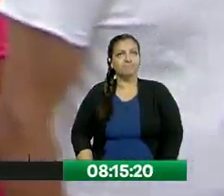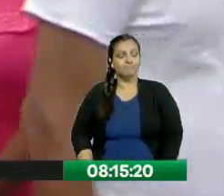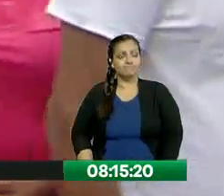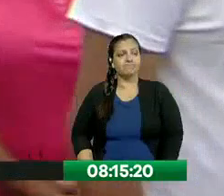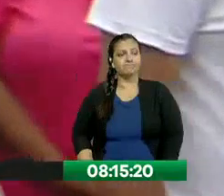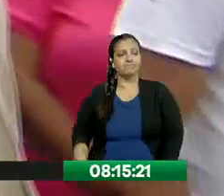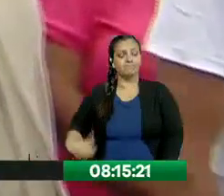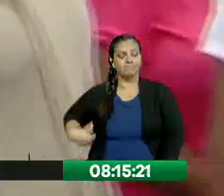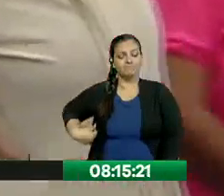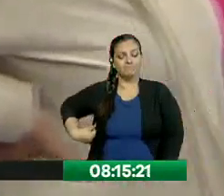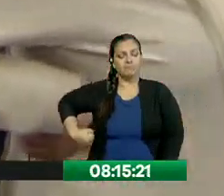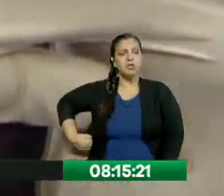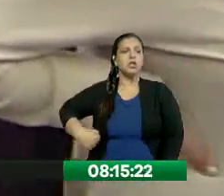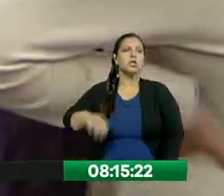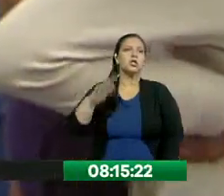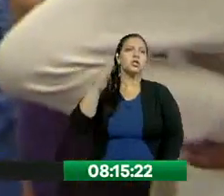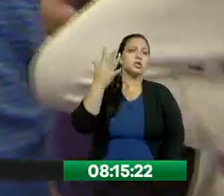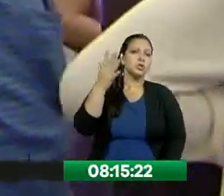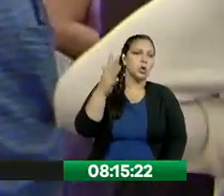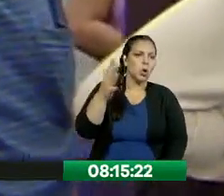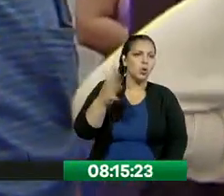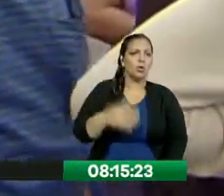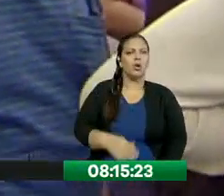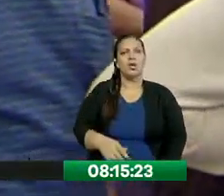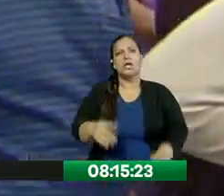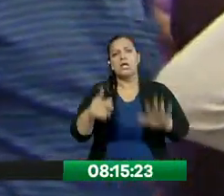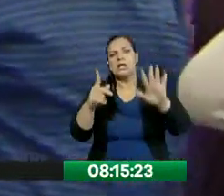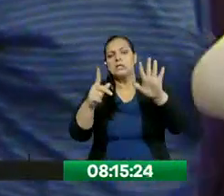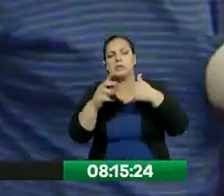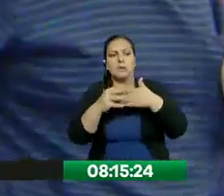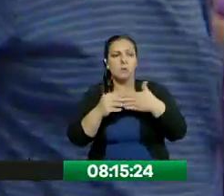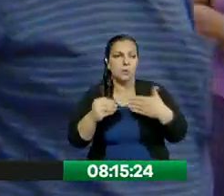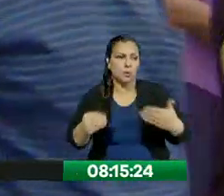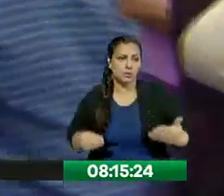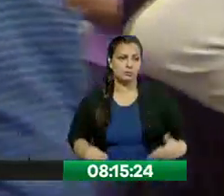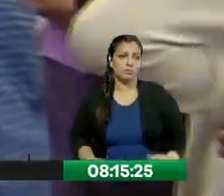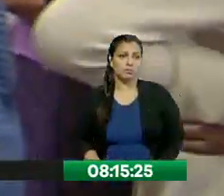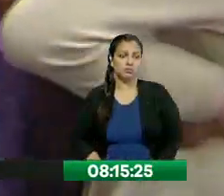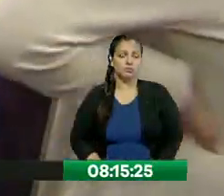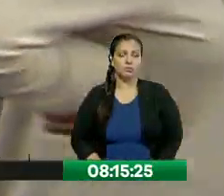tarifa básica más o menos de $5 o $6 al mes. ¿Qué pasa, mi estimada amiga? ¿Qué